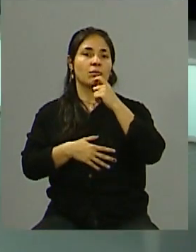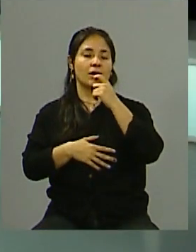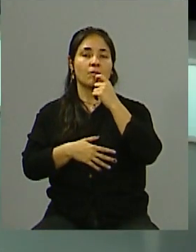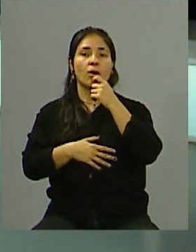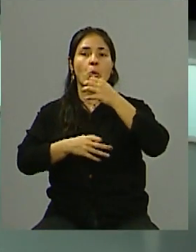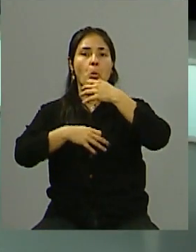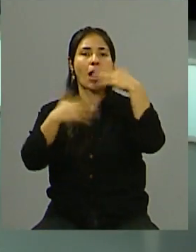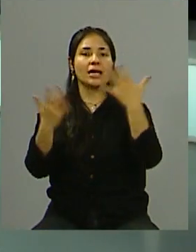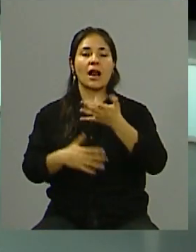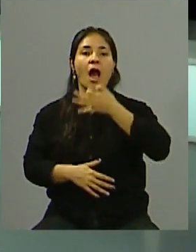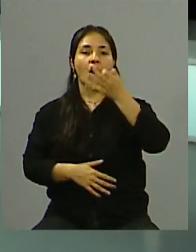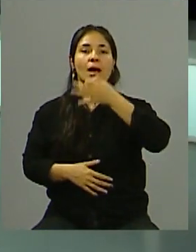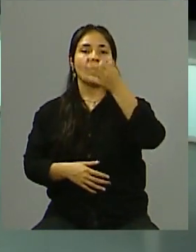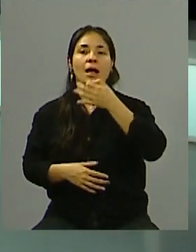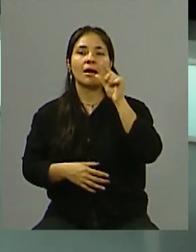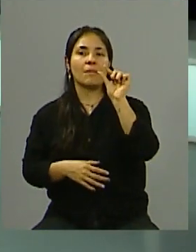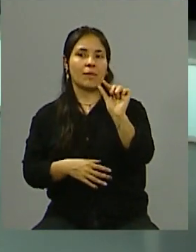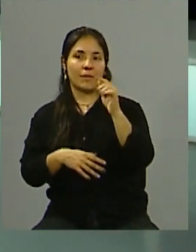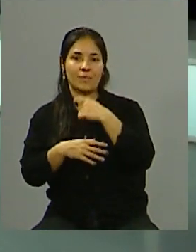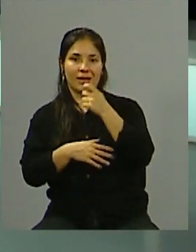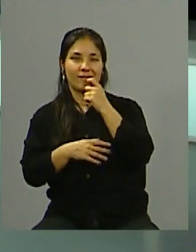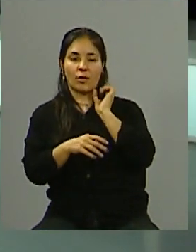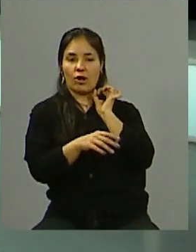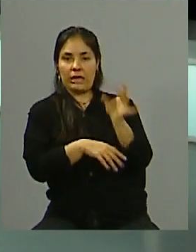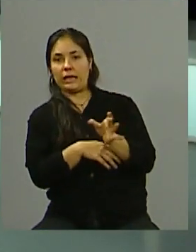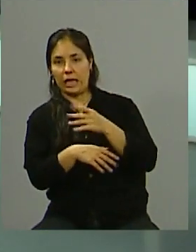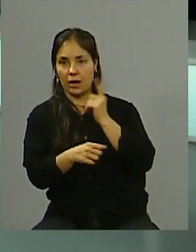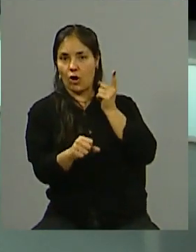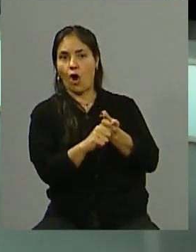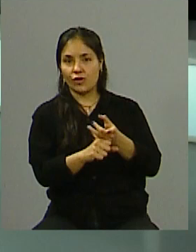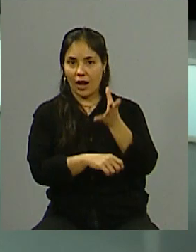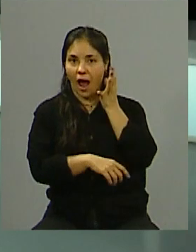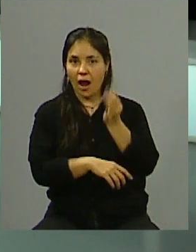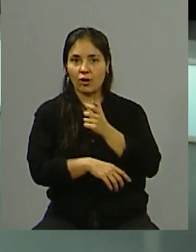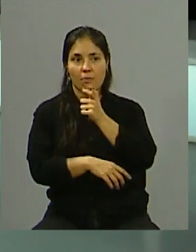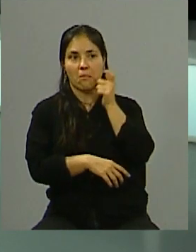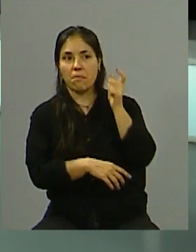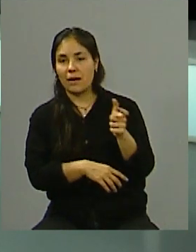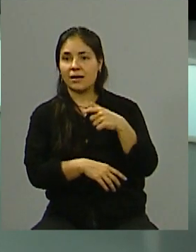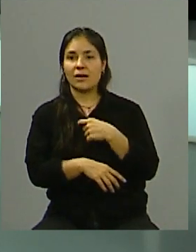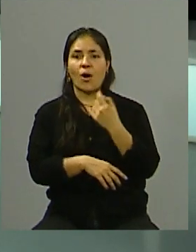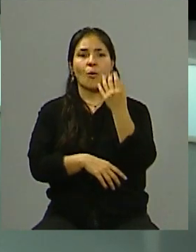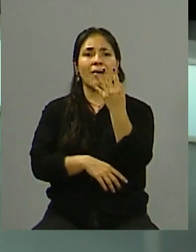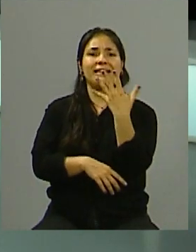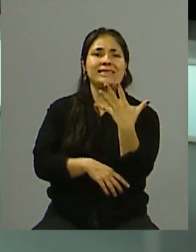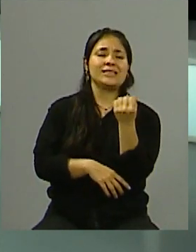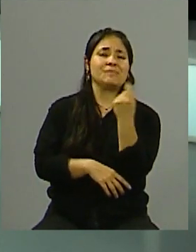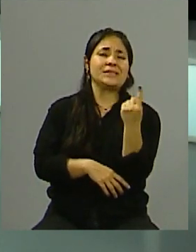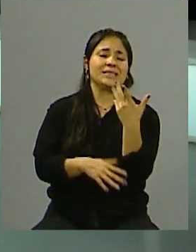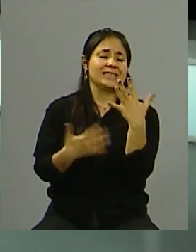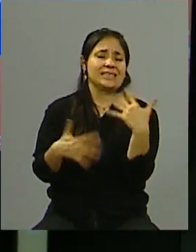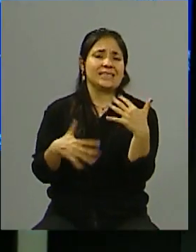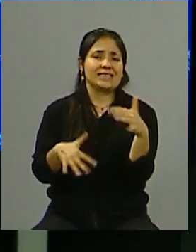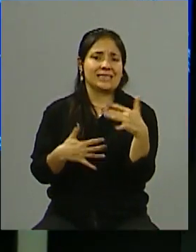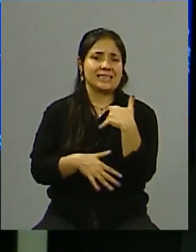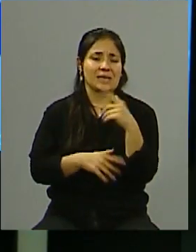de argumento, así sea incluso una chicana, en, por ejemplo, la respuesta a los derechos de réplica, que eran de 45 segundos, o la de las